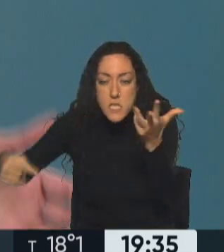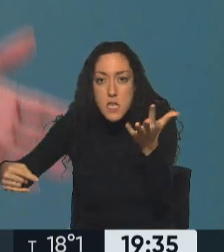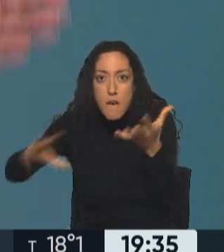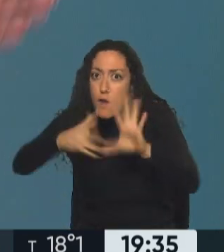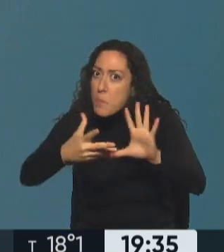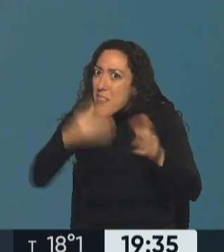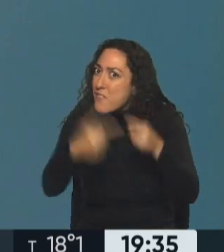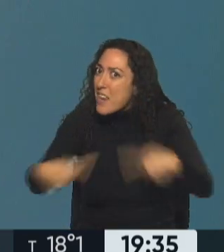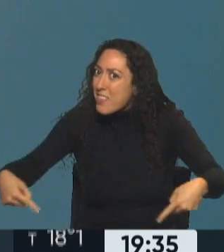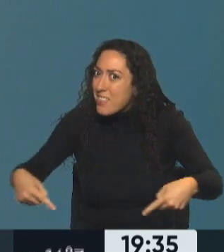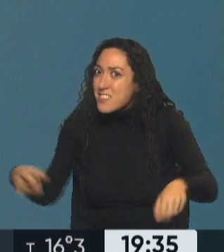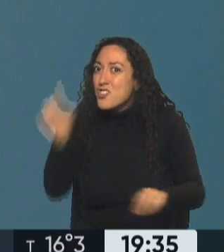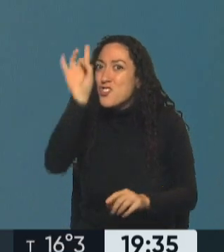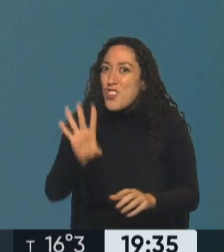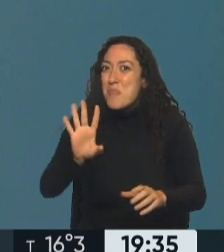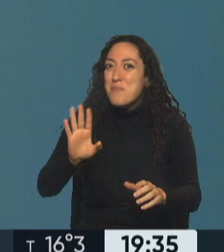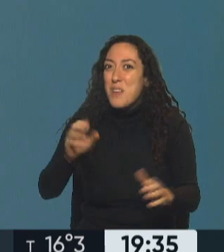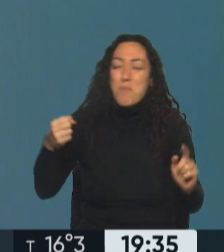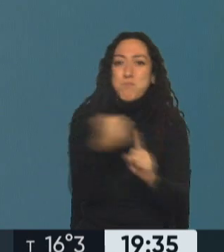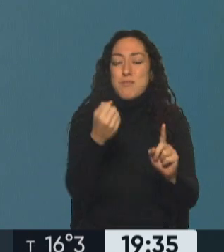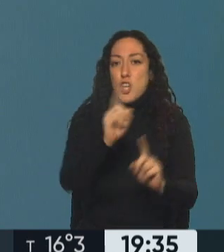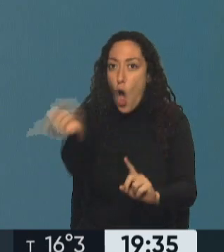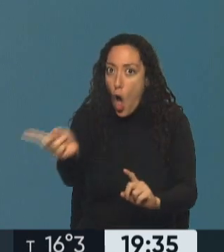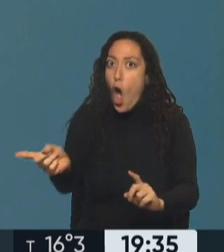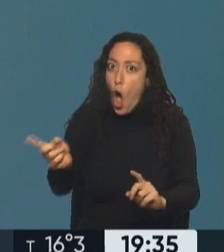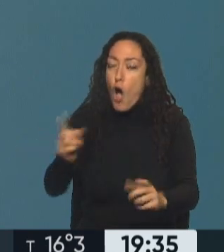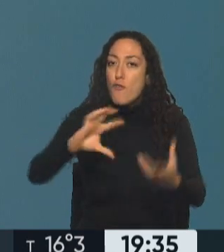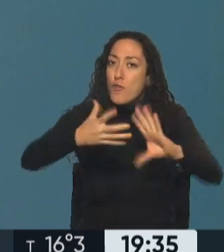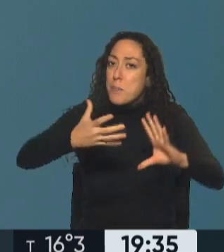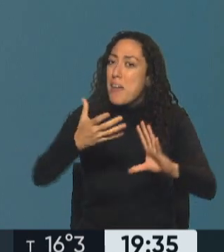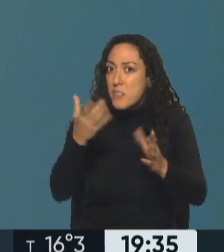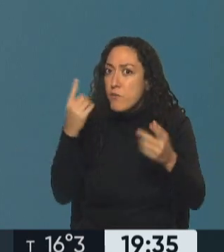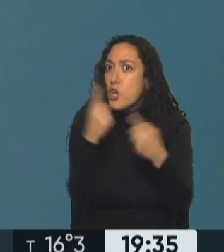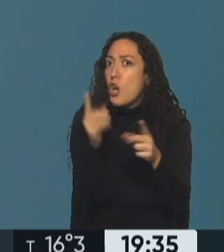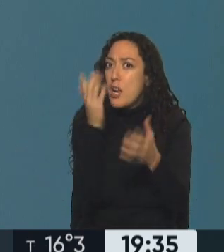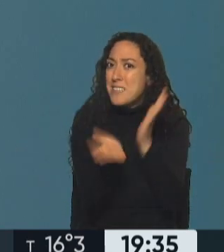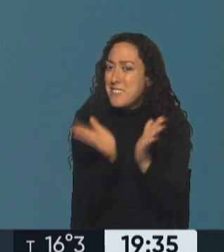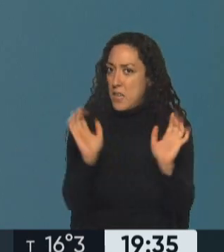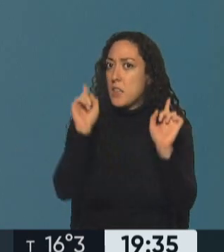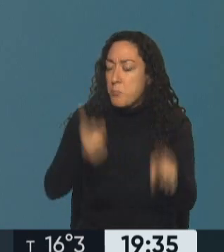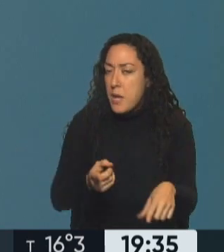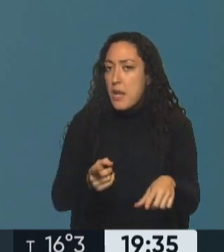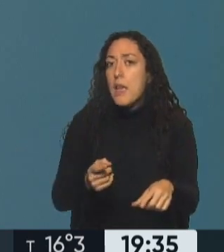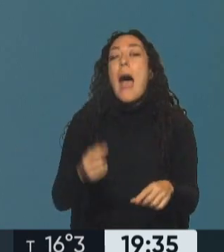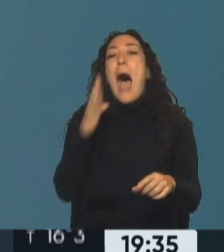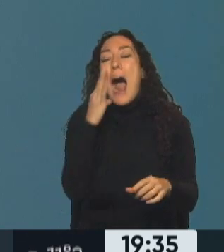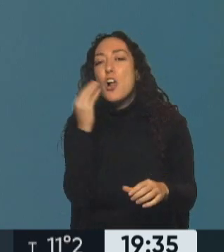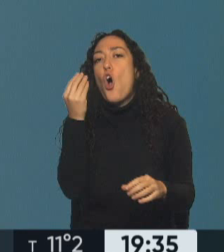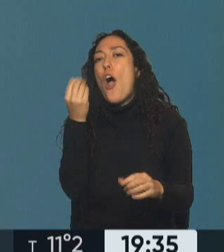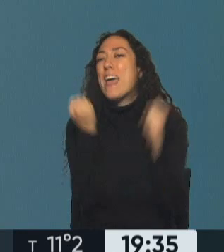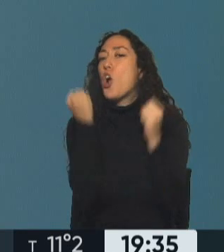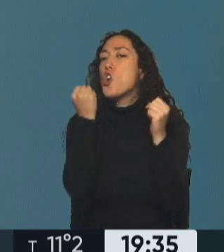violencia. Es una forma de violencia, claro. Por supuesto que es una forma de violencia, por eso lo tenemos que remarcar, porque además tenemos que hablar, obviamente que hay un factor económico